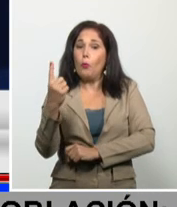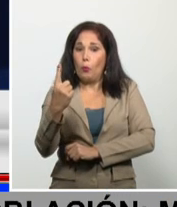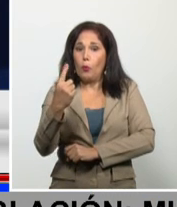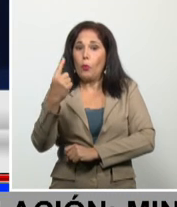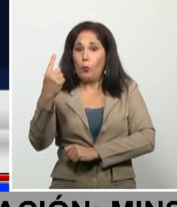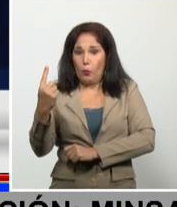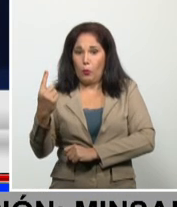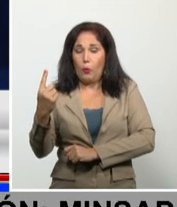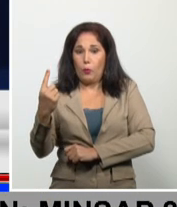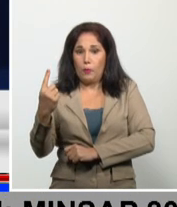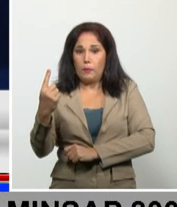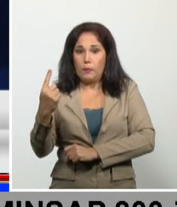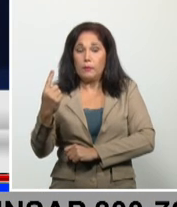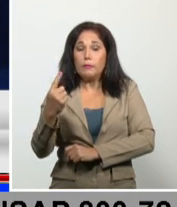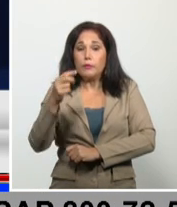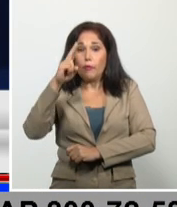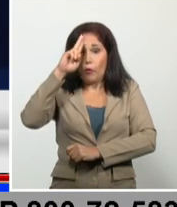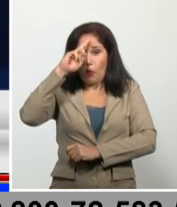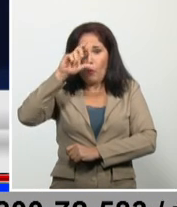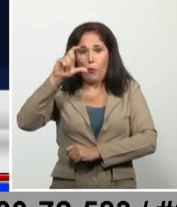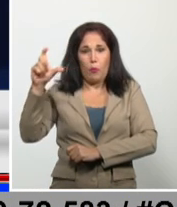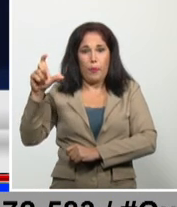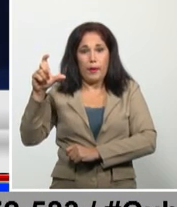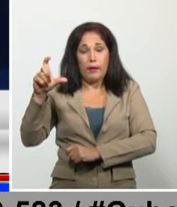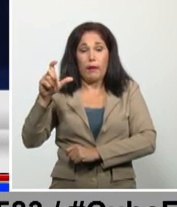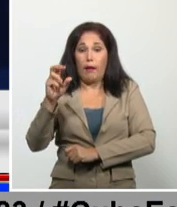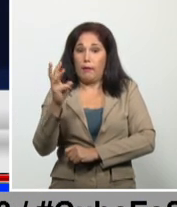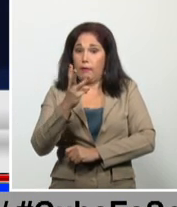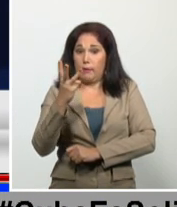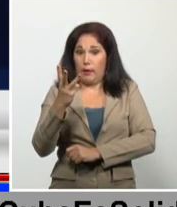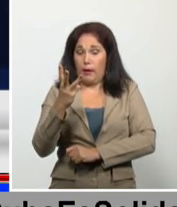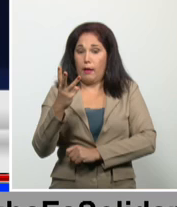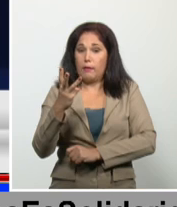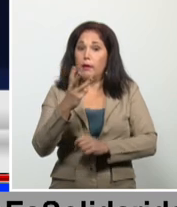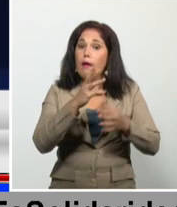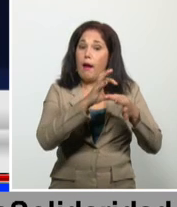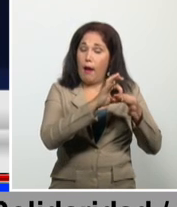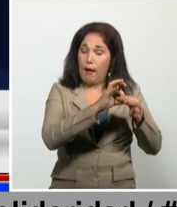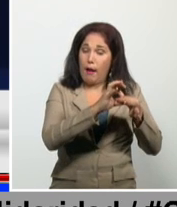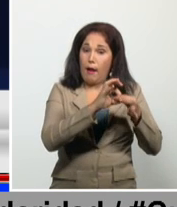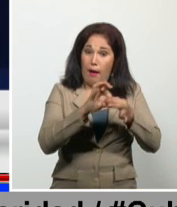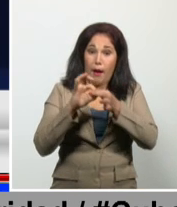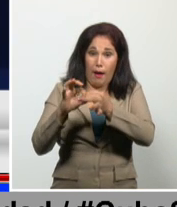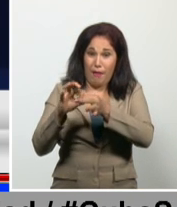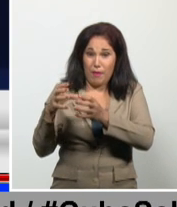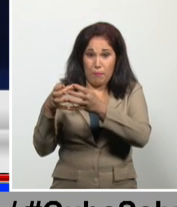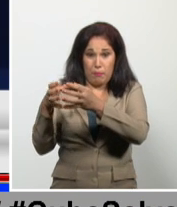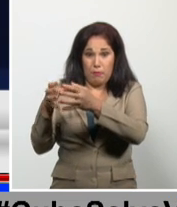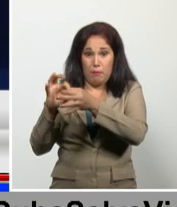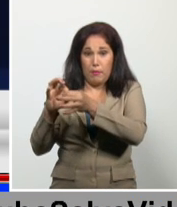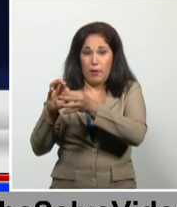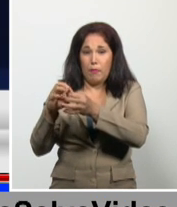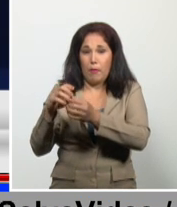uno. En el hospital Salvador Allende hay 3 pacientes críticos. En el hospital